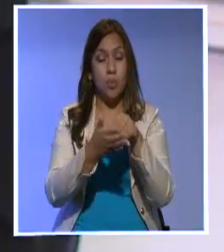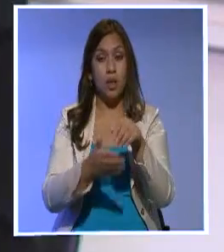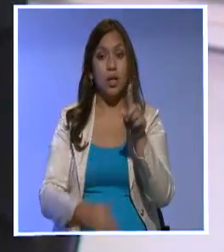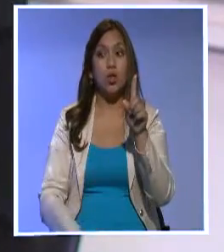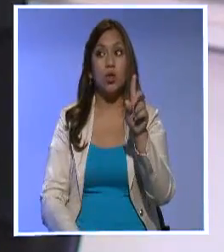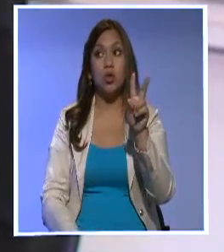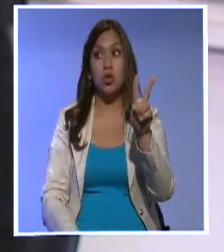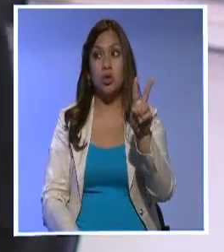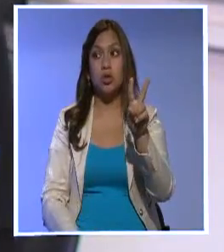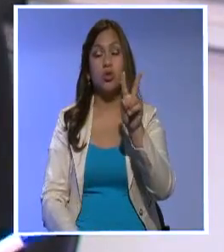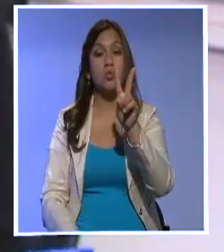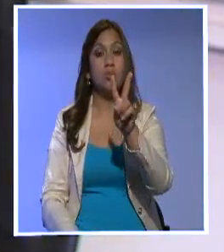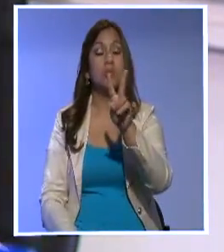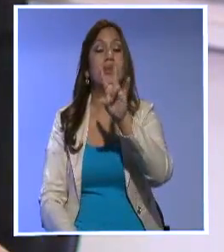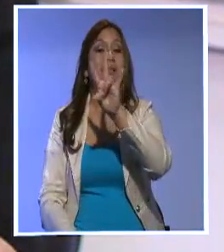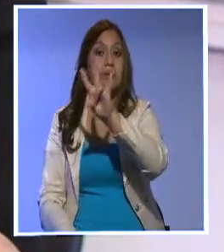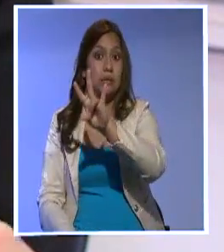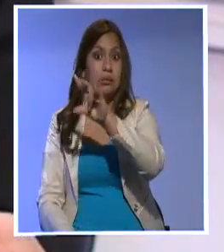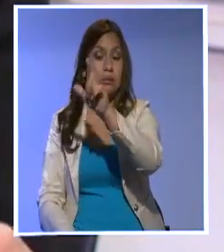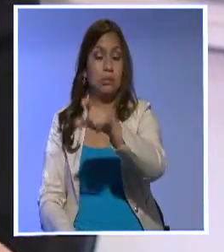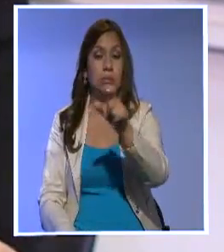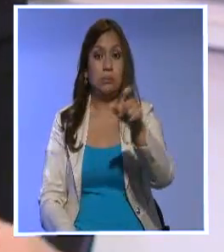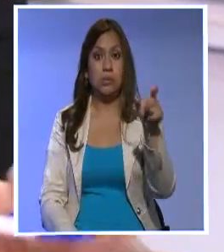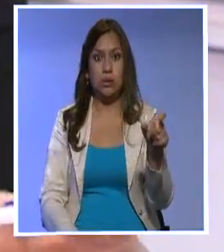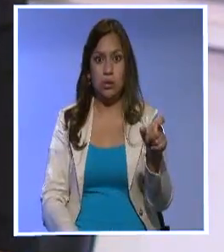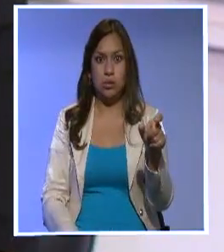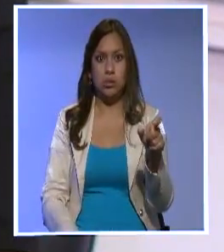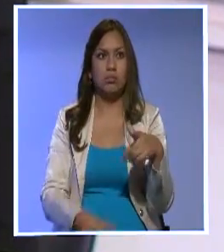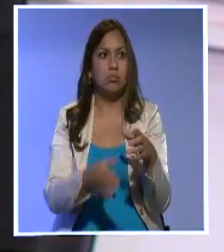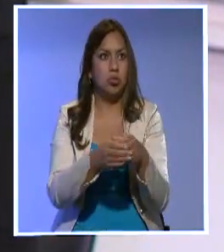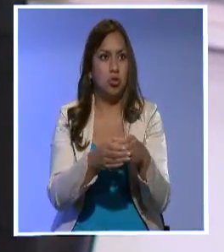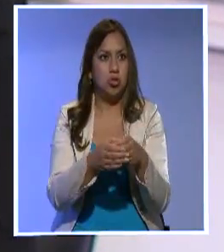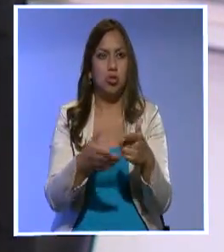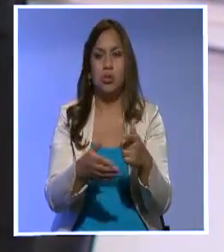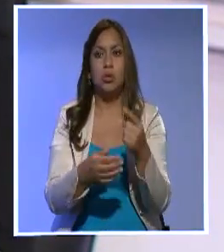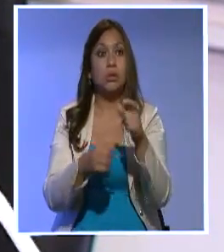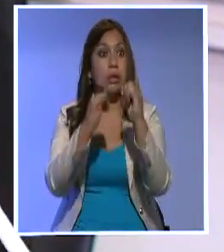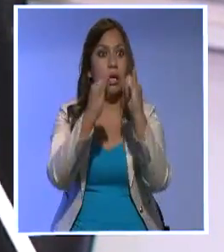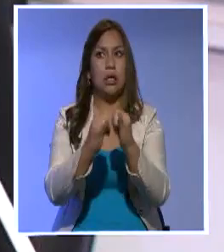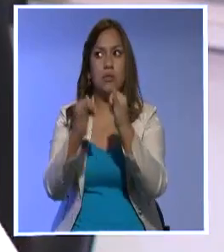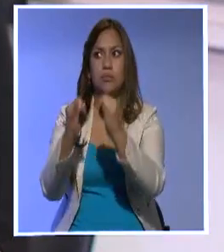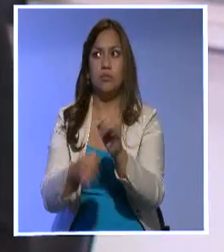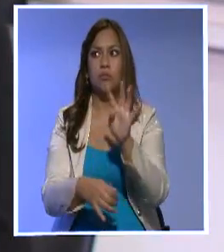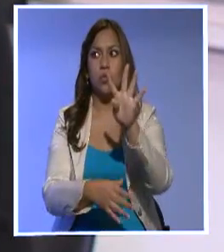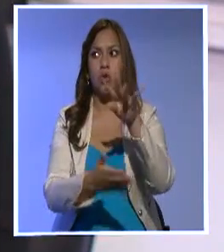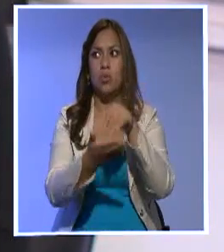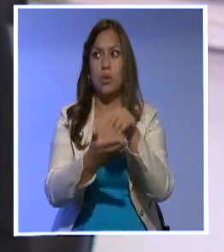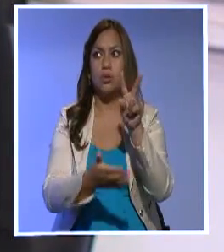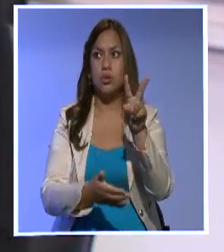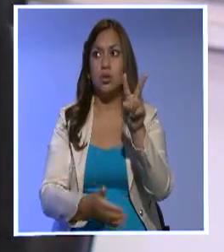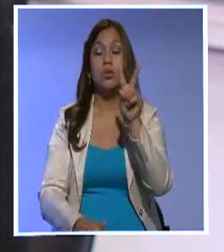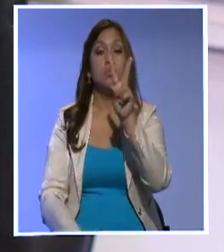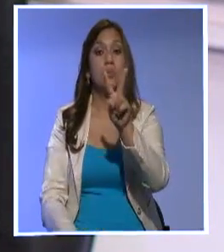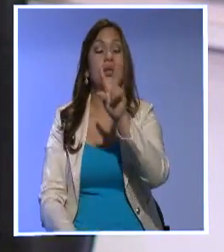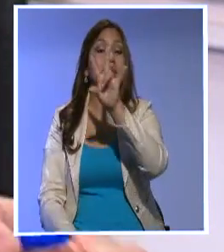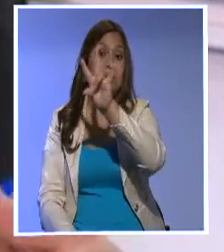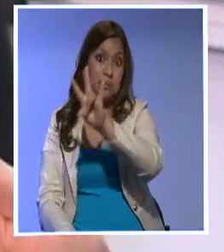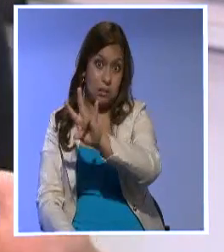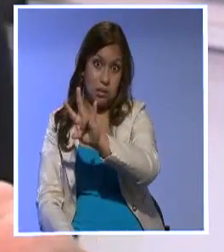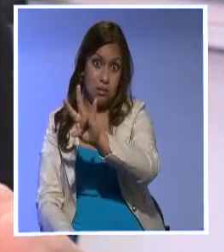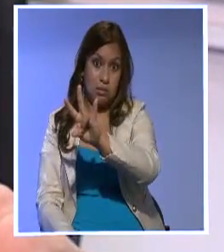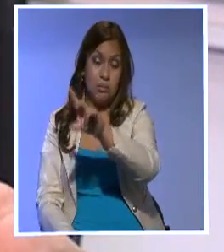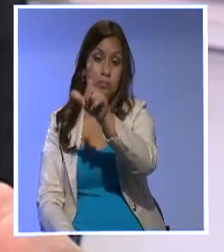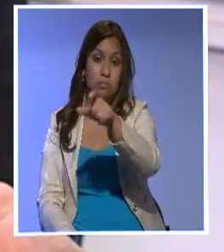27 personas naturales y jurídicas repito 4 mil 227 personas naturales y jurídicas